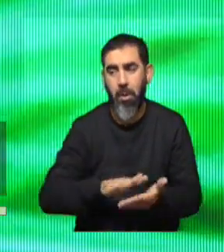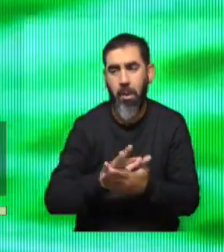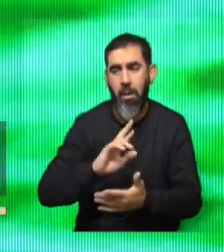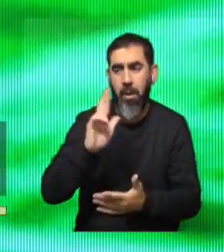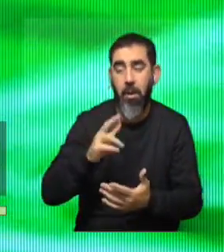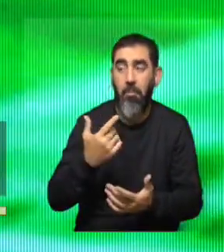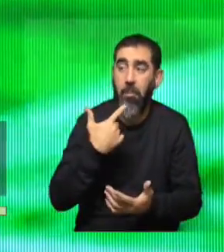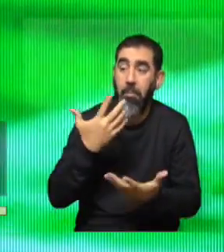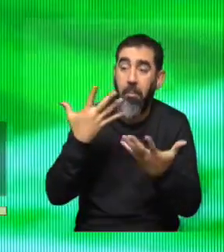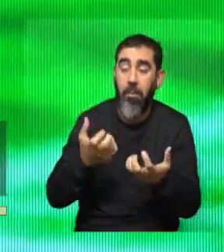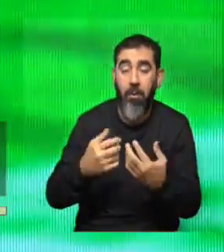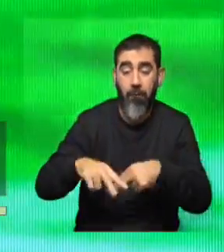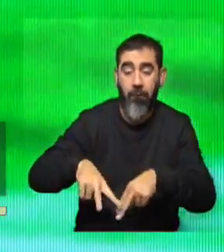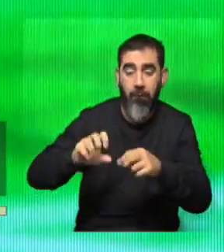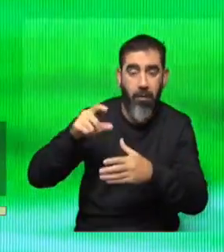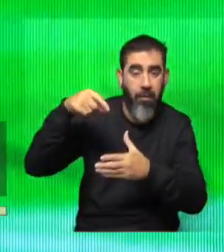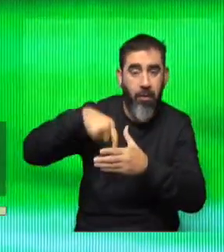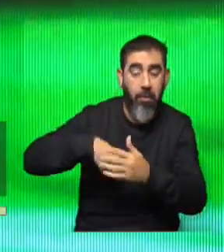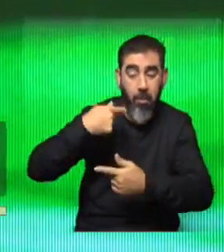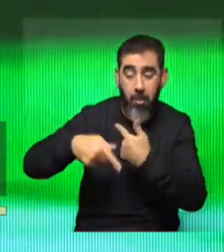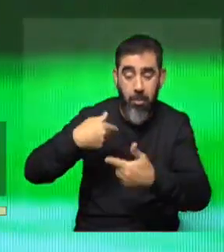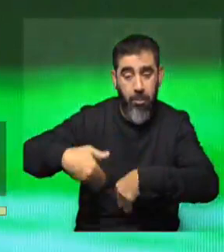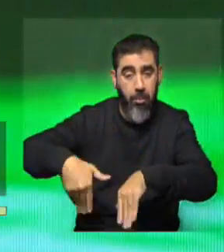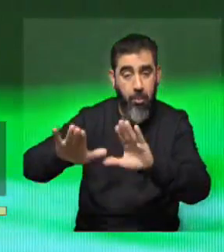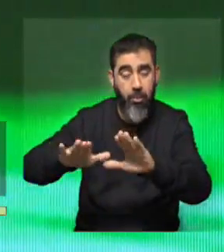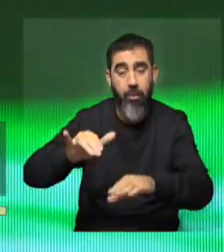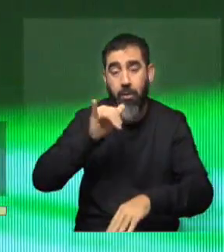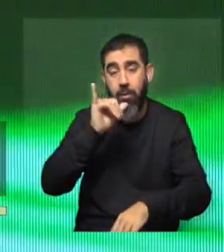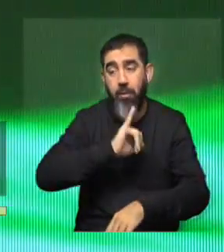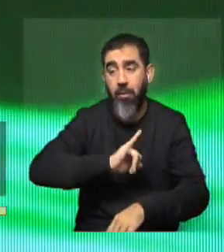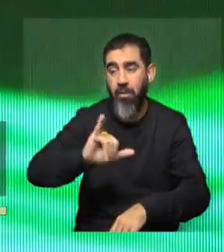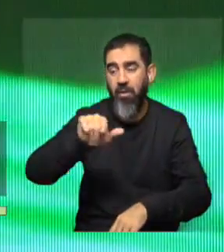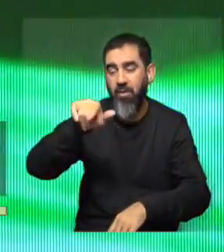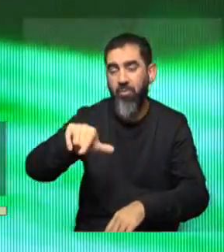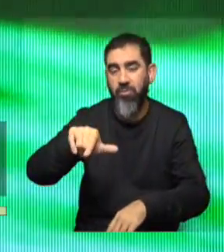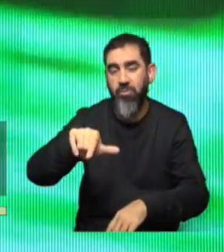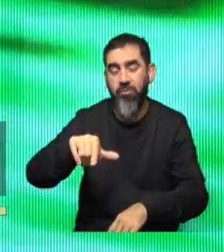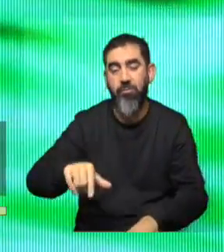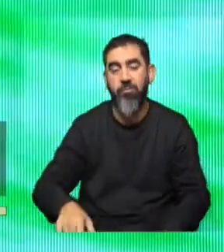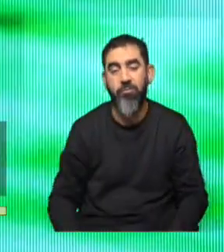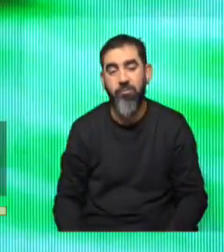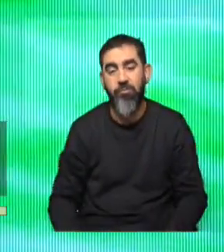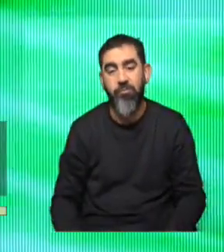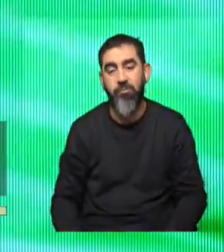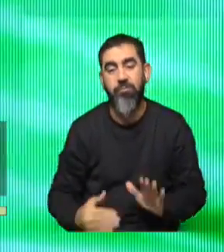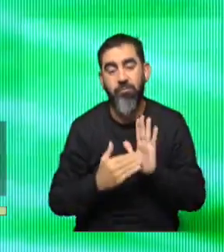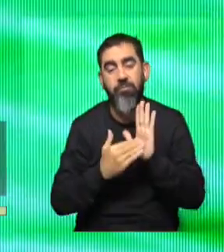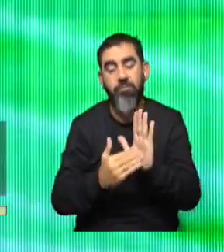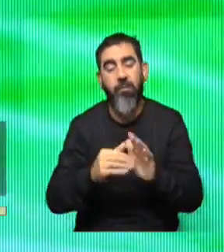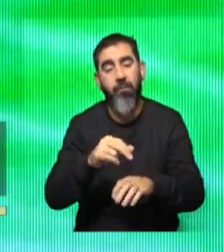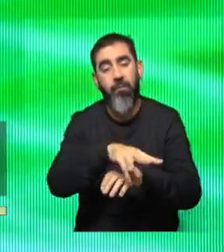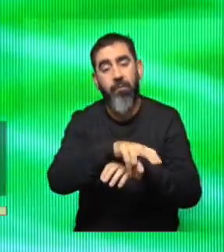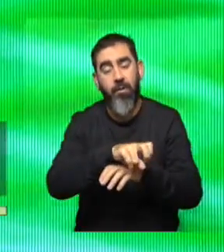si se quiere investigar más que se investigue más la denuncia esta que que se hace referencia fue presentada fiscalía